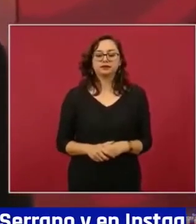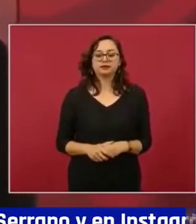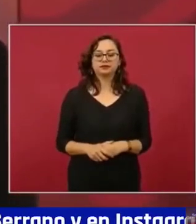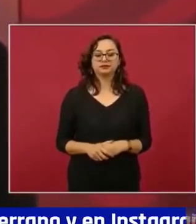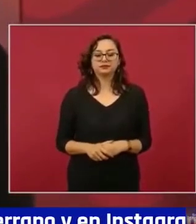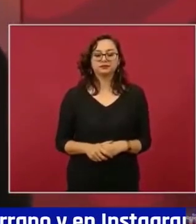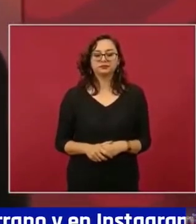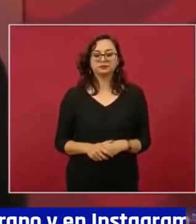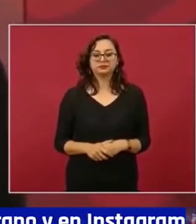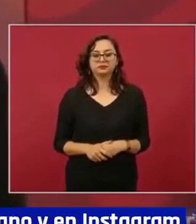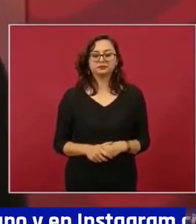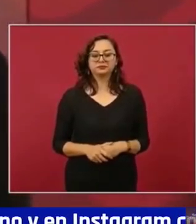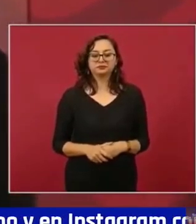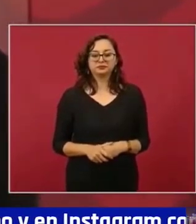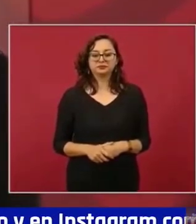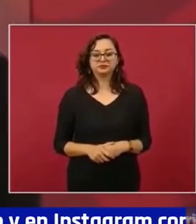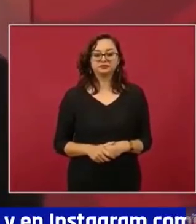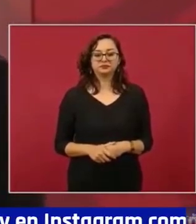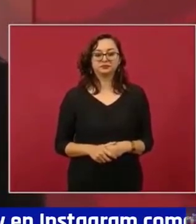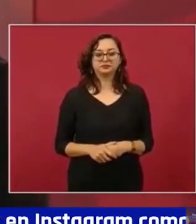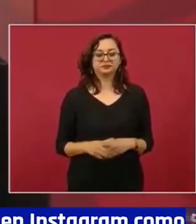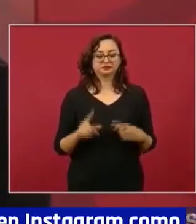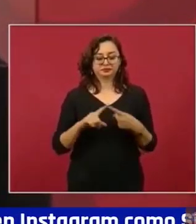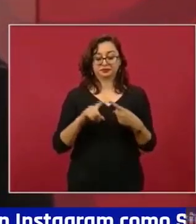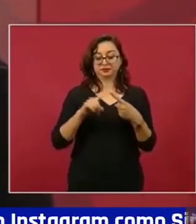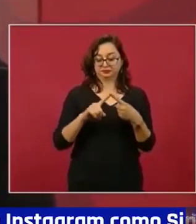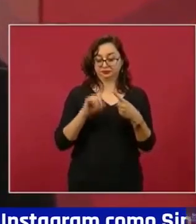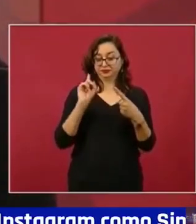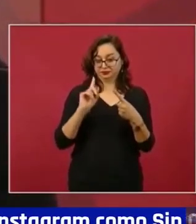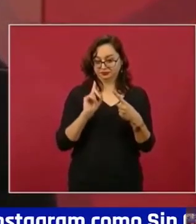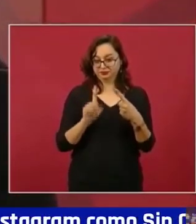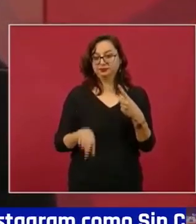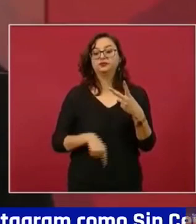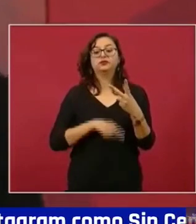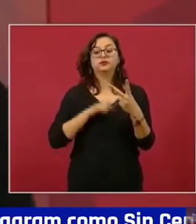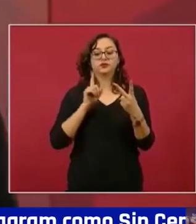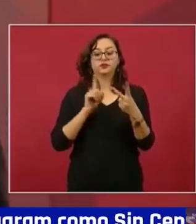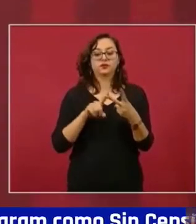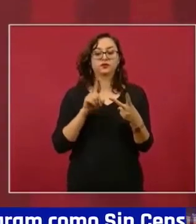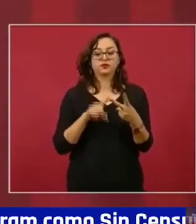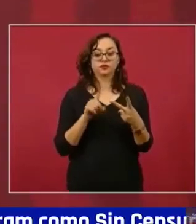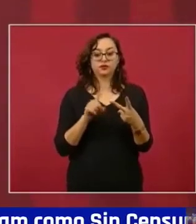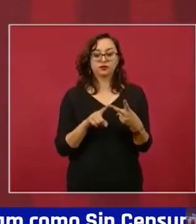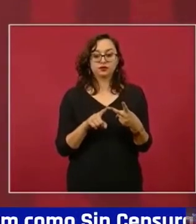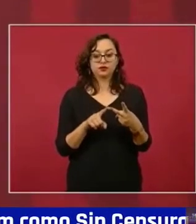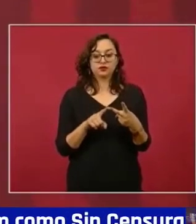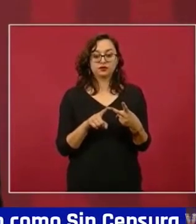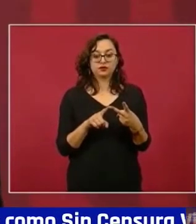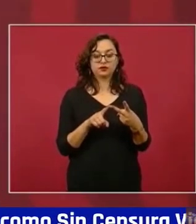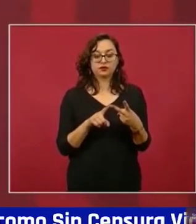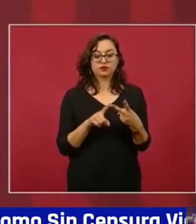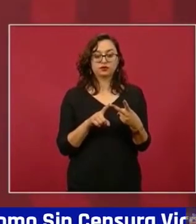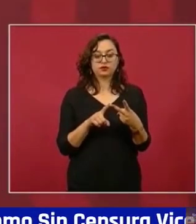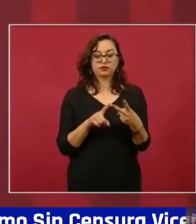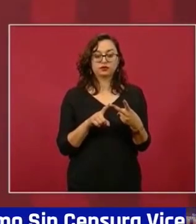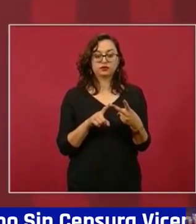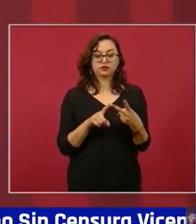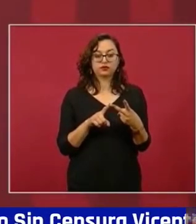de García Luna. Y otra cosa es que viene a